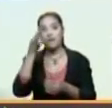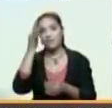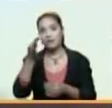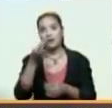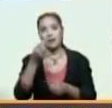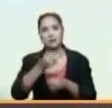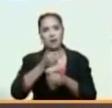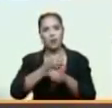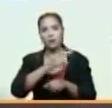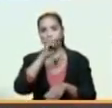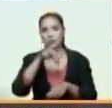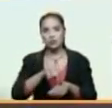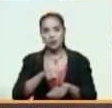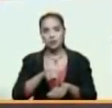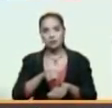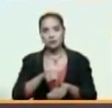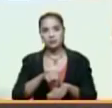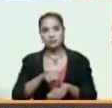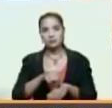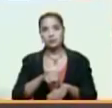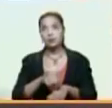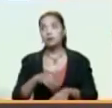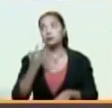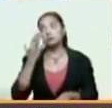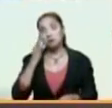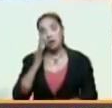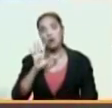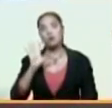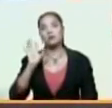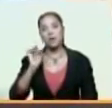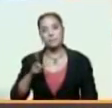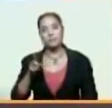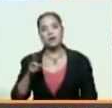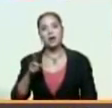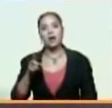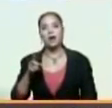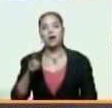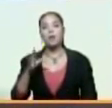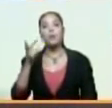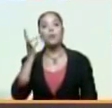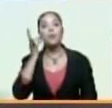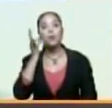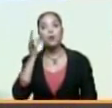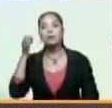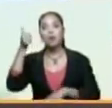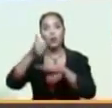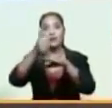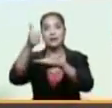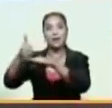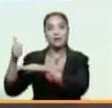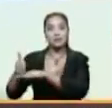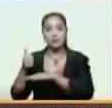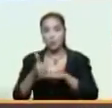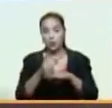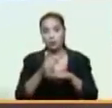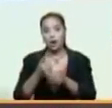nacional, y yo presumo también con la complicidad y anuencia de los directivos del más alto nivel,